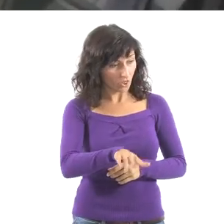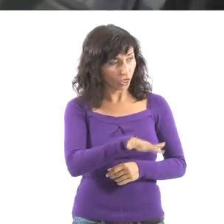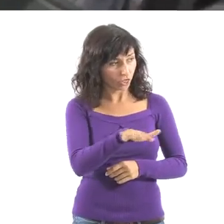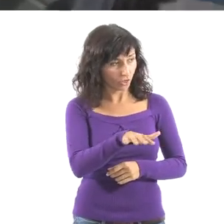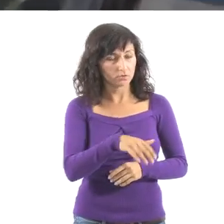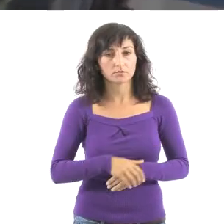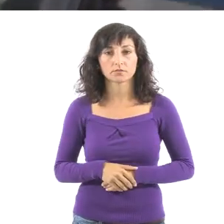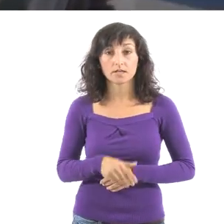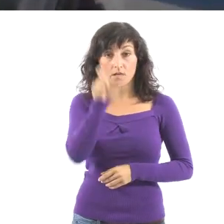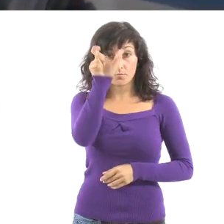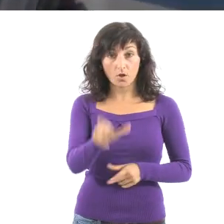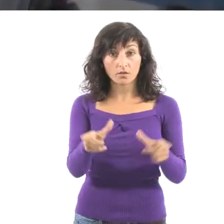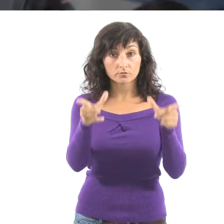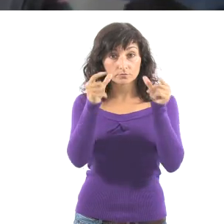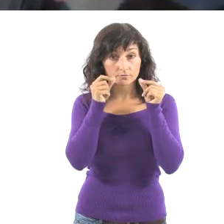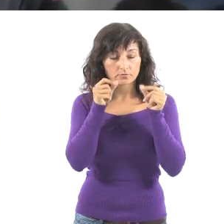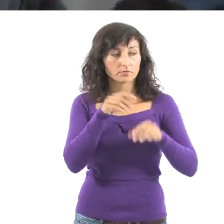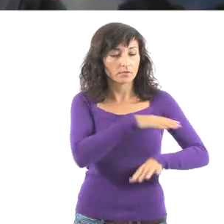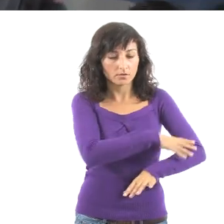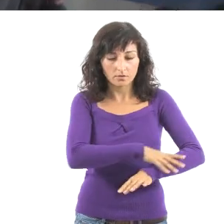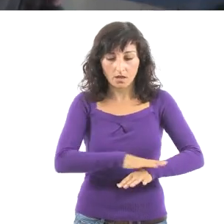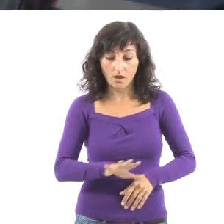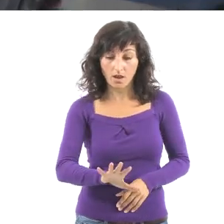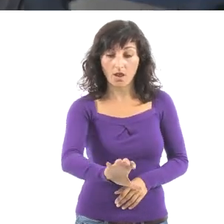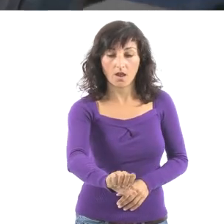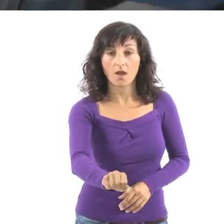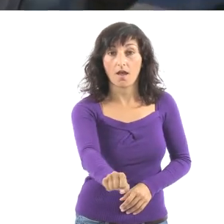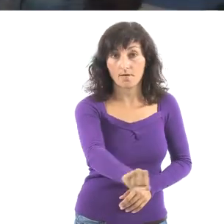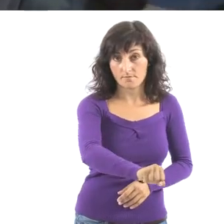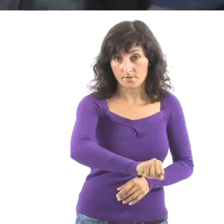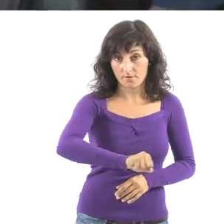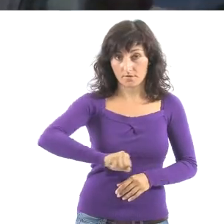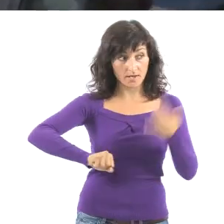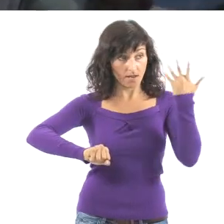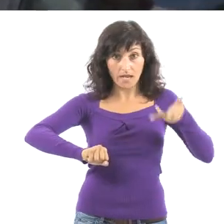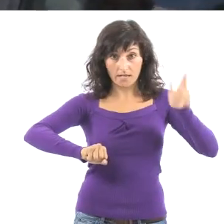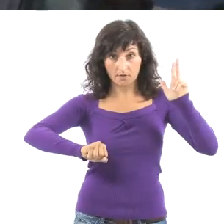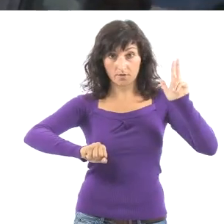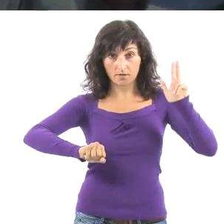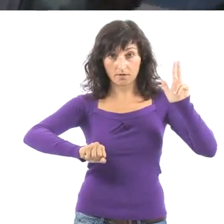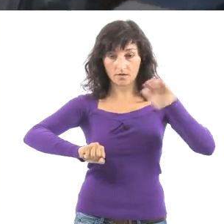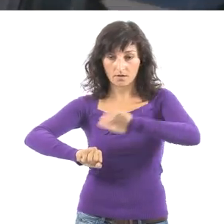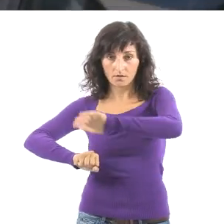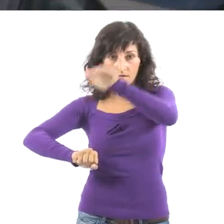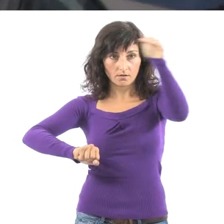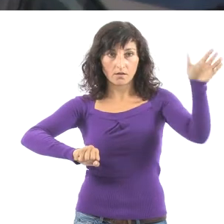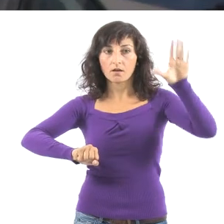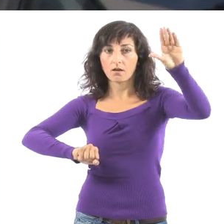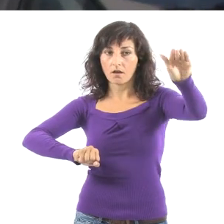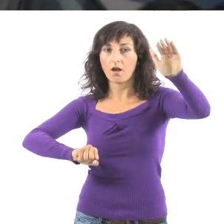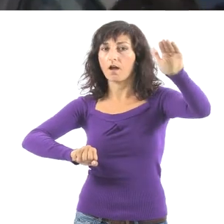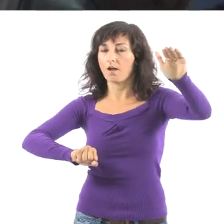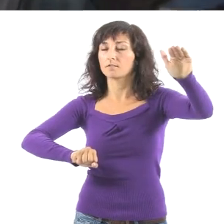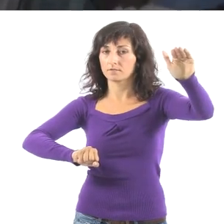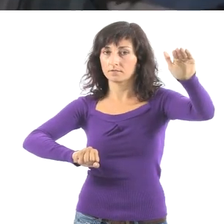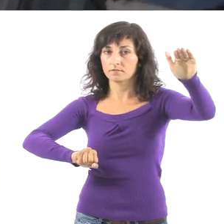Dicha persona deficiente visual la sujeta, abre la puerta y con su mano libre sitúa la altura del vehículo a través